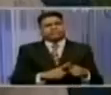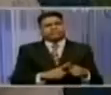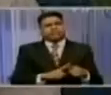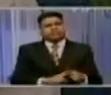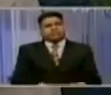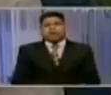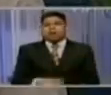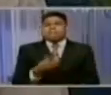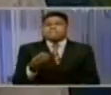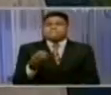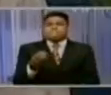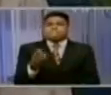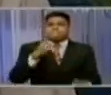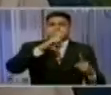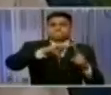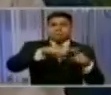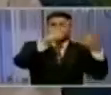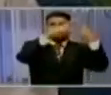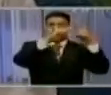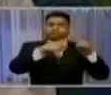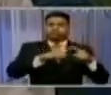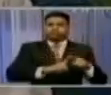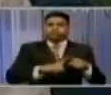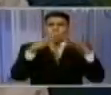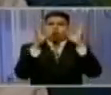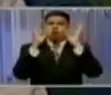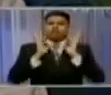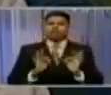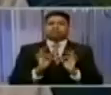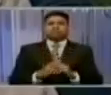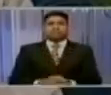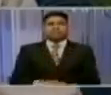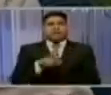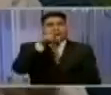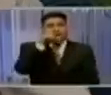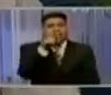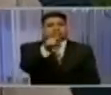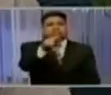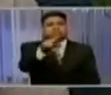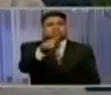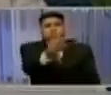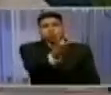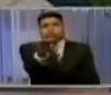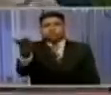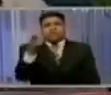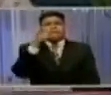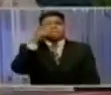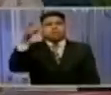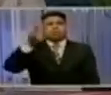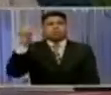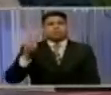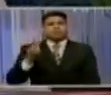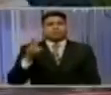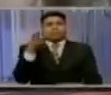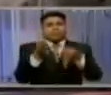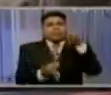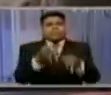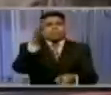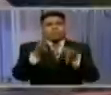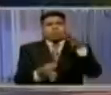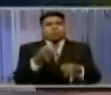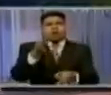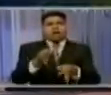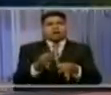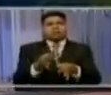cifras oficiales de los organismos mundiales, ahí están ustedes, está el pueblo de Venezuela para poder juzgar lo que